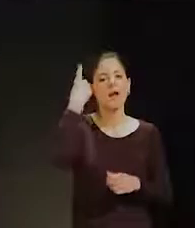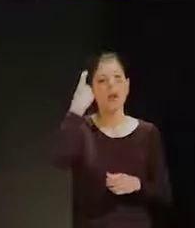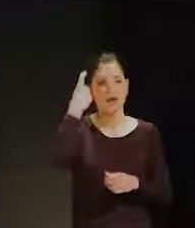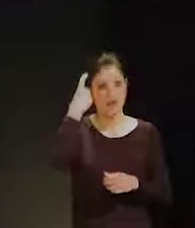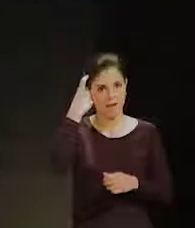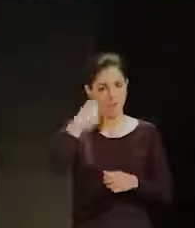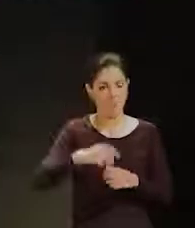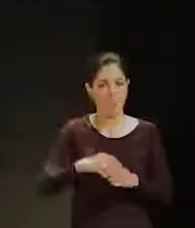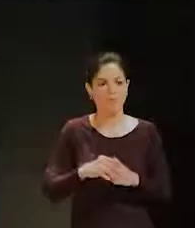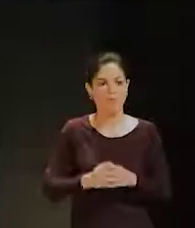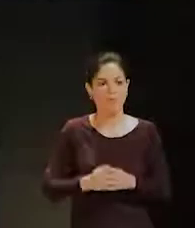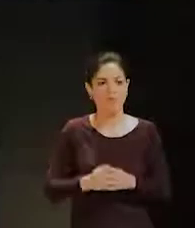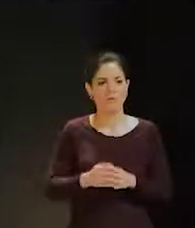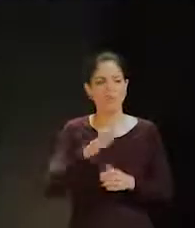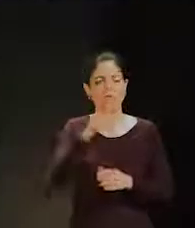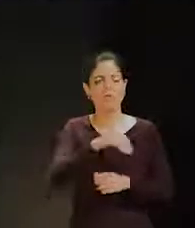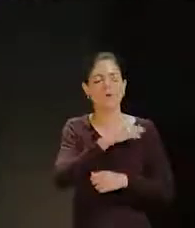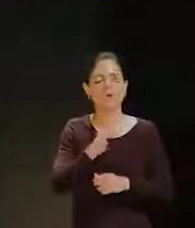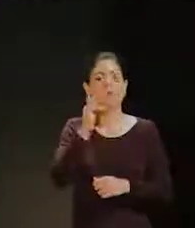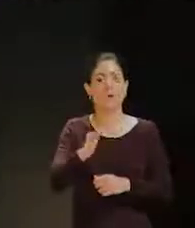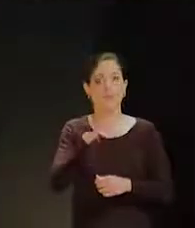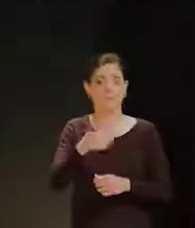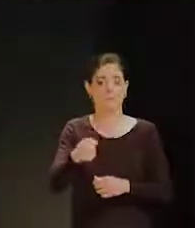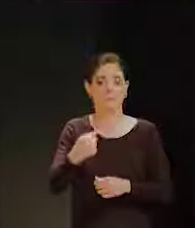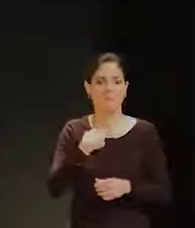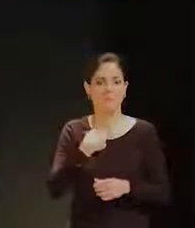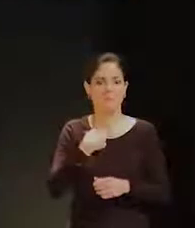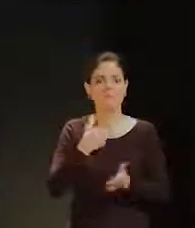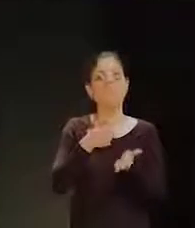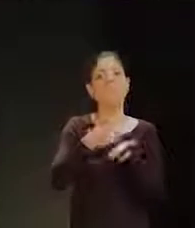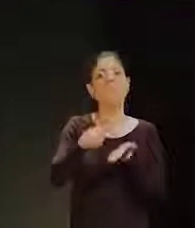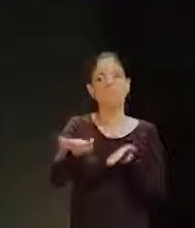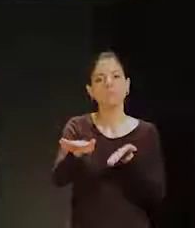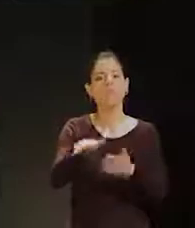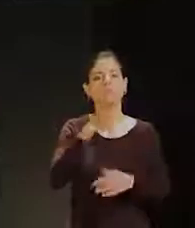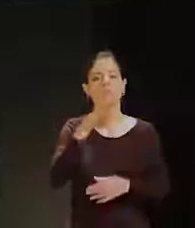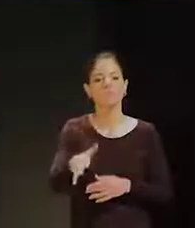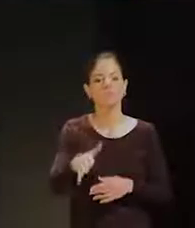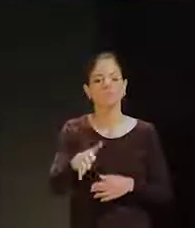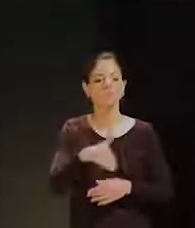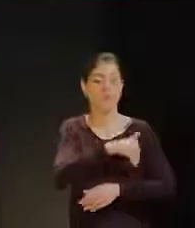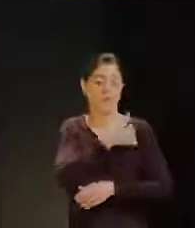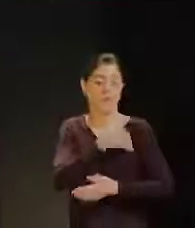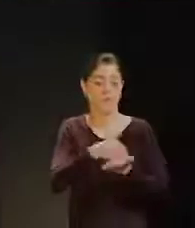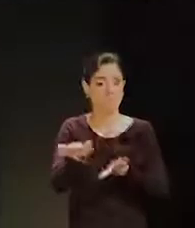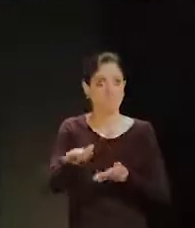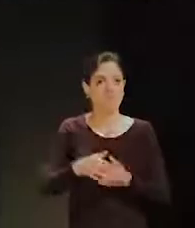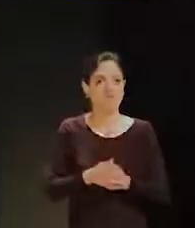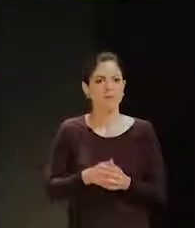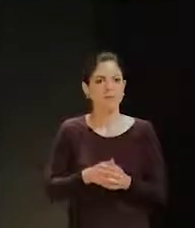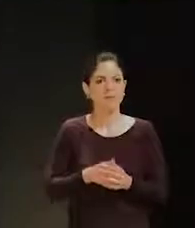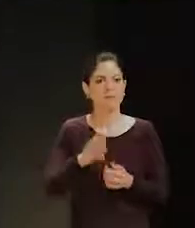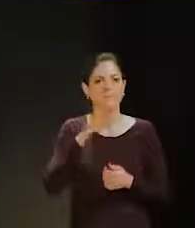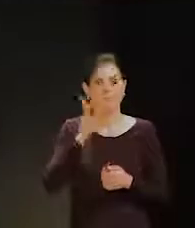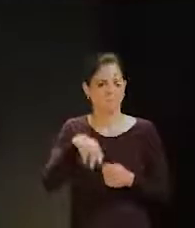Marta Graham. Porque además a mí me expulsaron de la academia después de